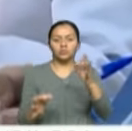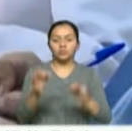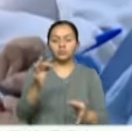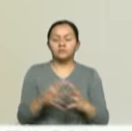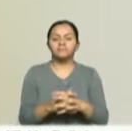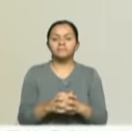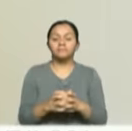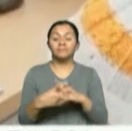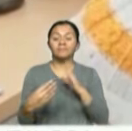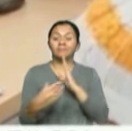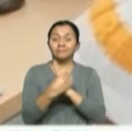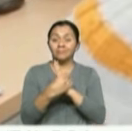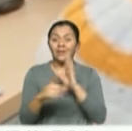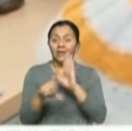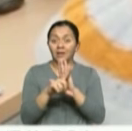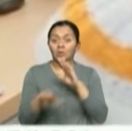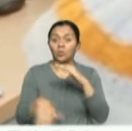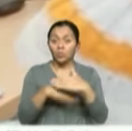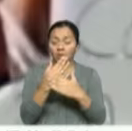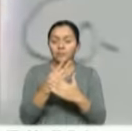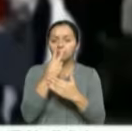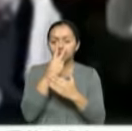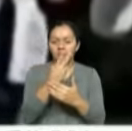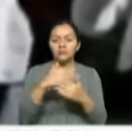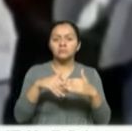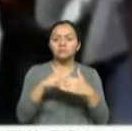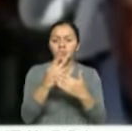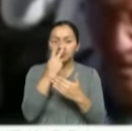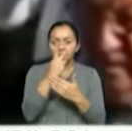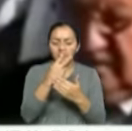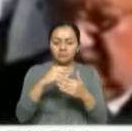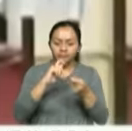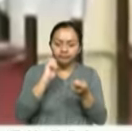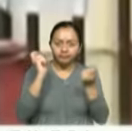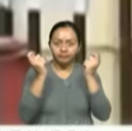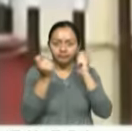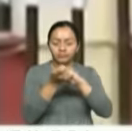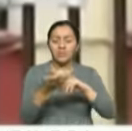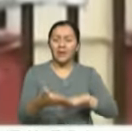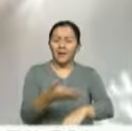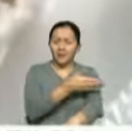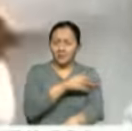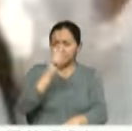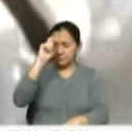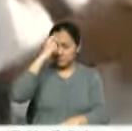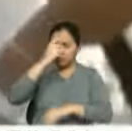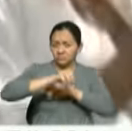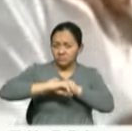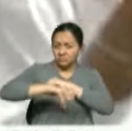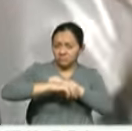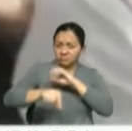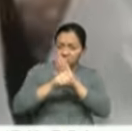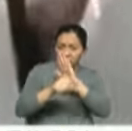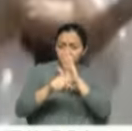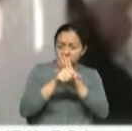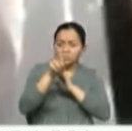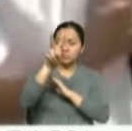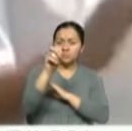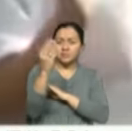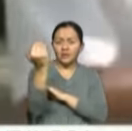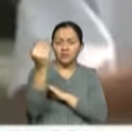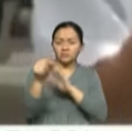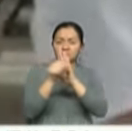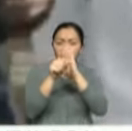Penal, COIP, garantiza la buena práctica médica en nuestro país pese a la campaña de desprestigio emprendida en 2014 por varios medios